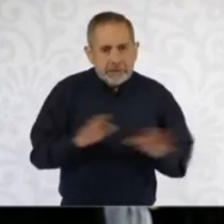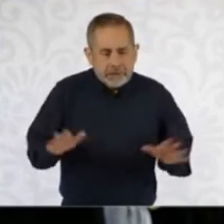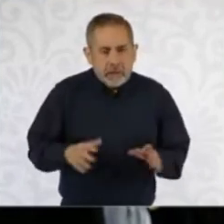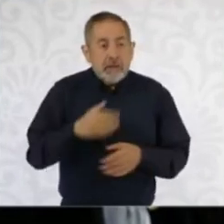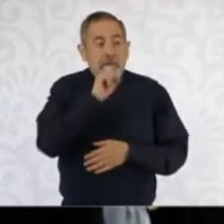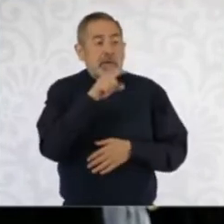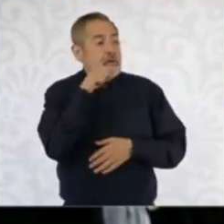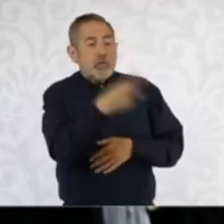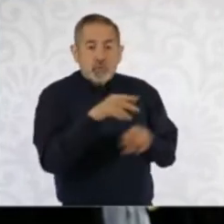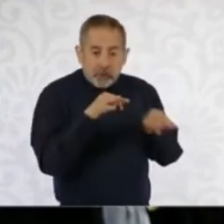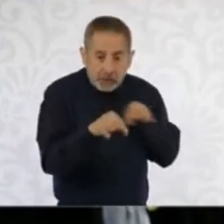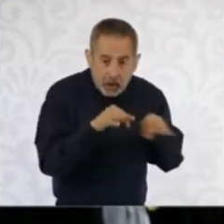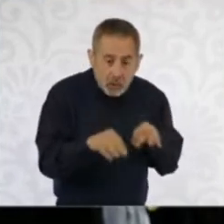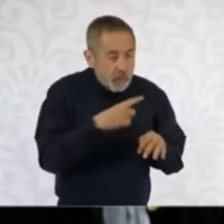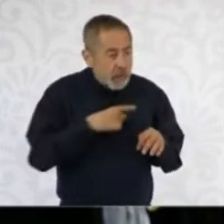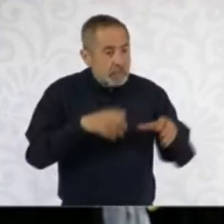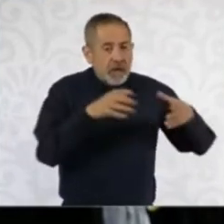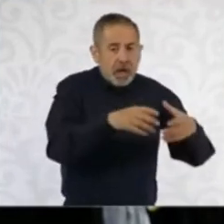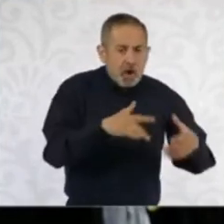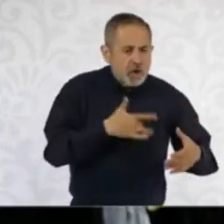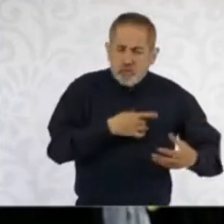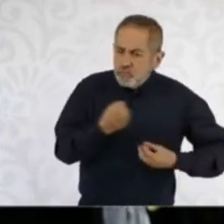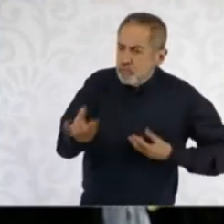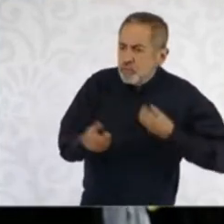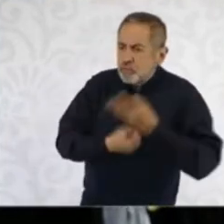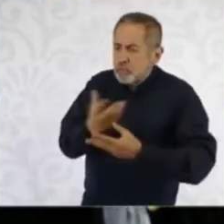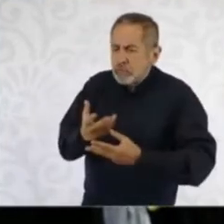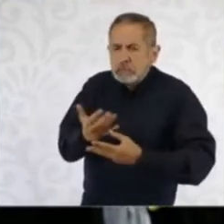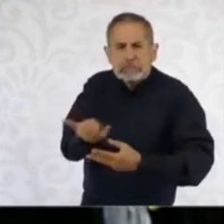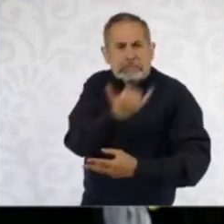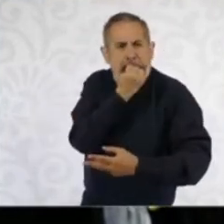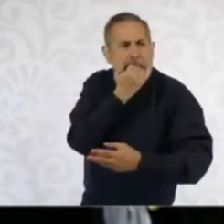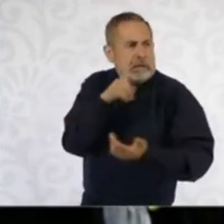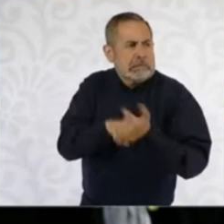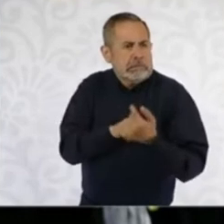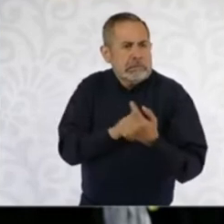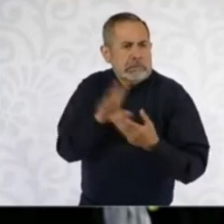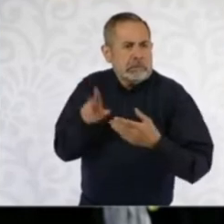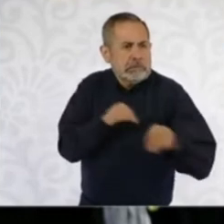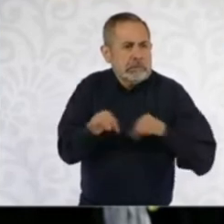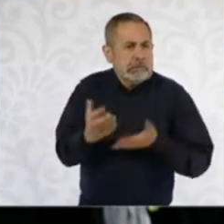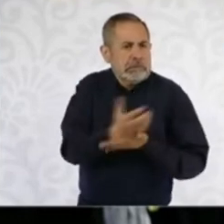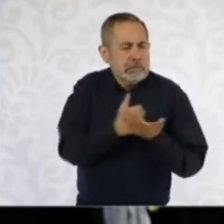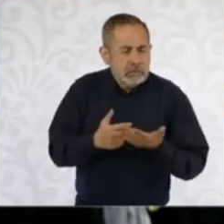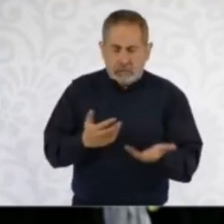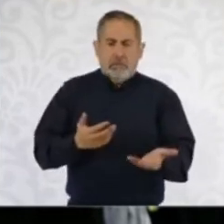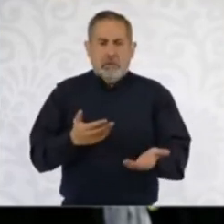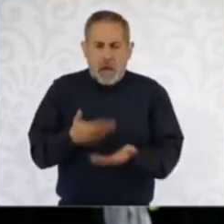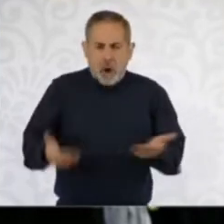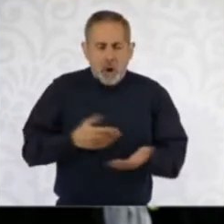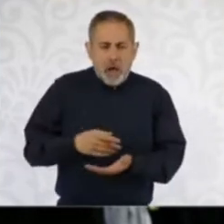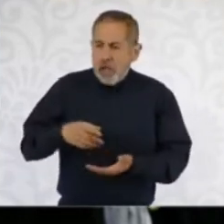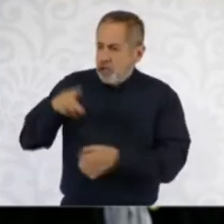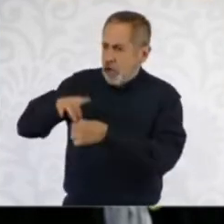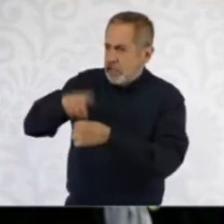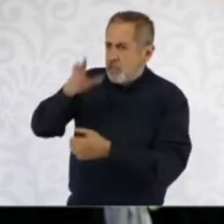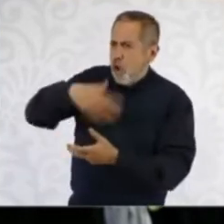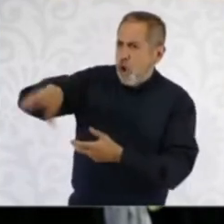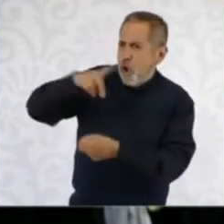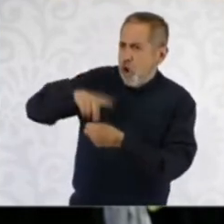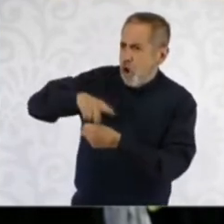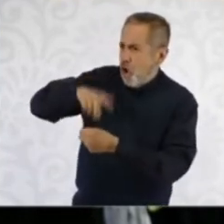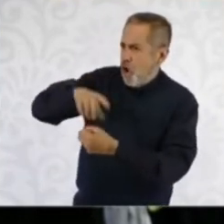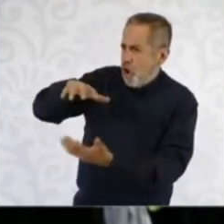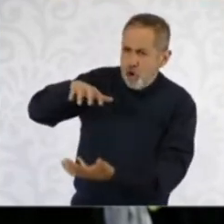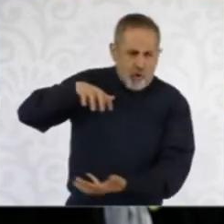que su trabajo tiene que ser forzosamente altruista. La preocupación acerca de que se les dé este donativo de dinero público no solo tiene